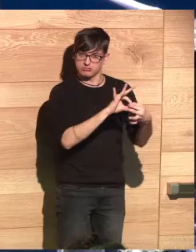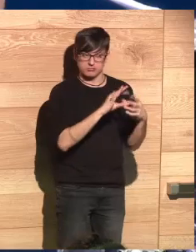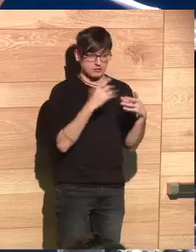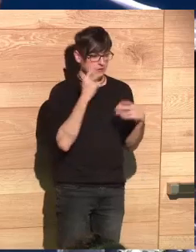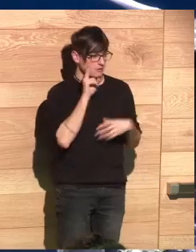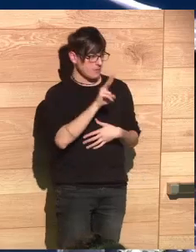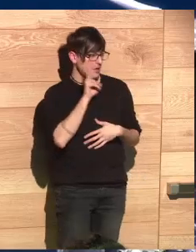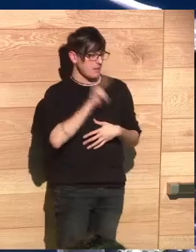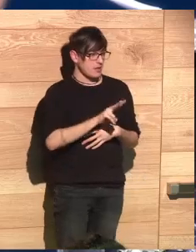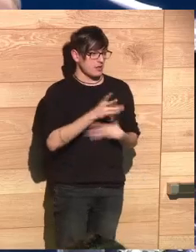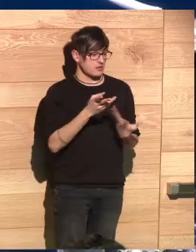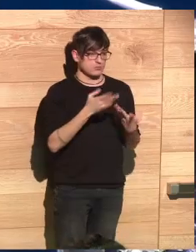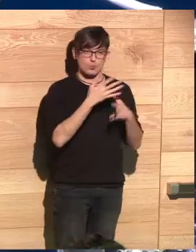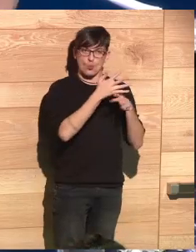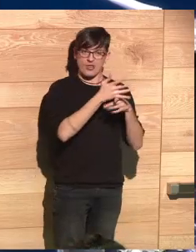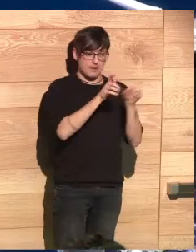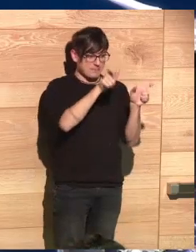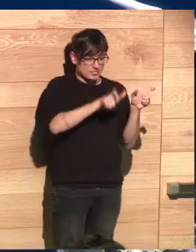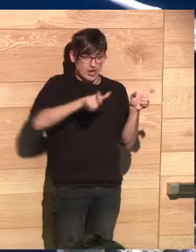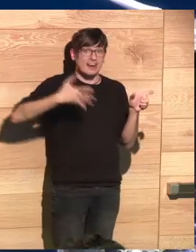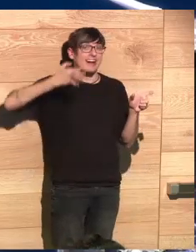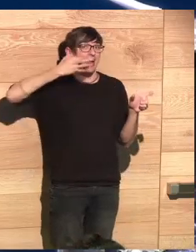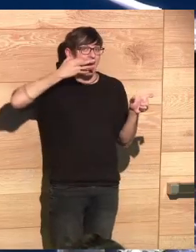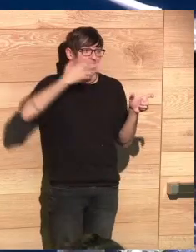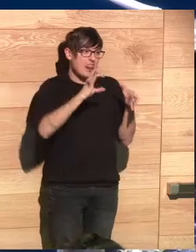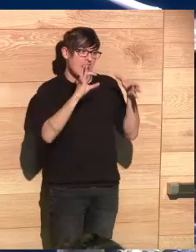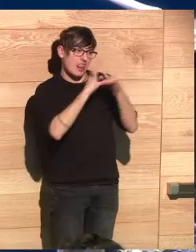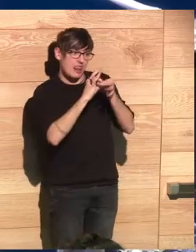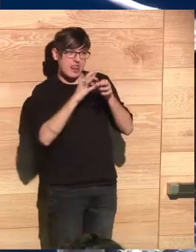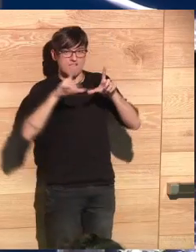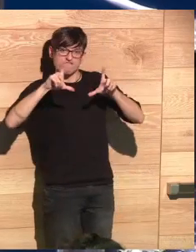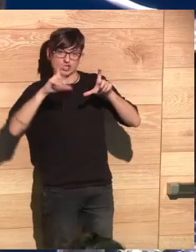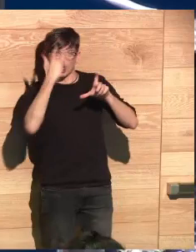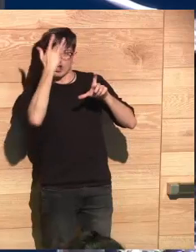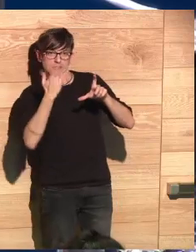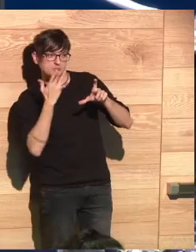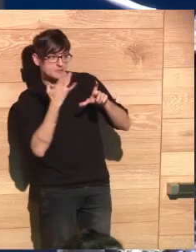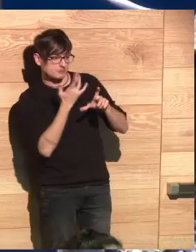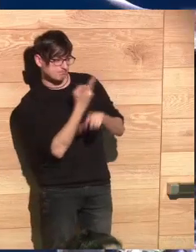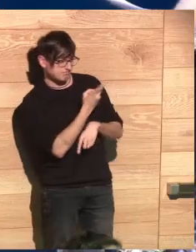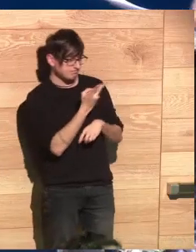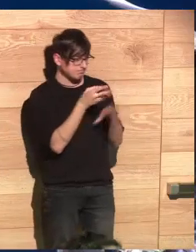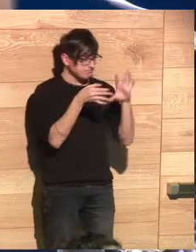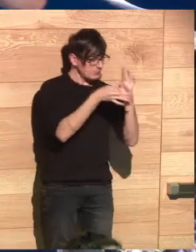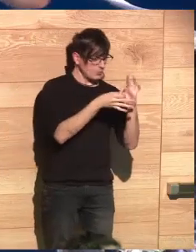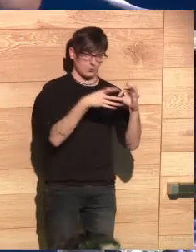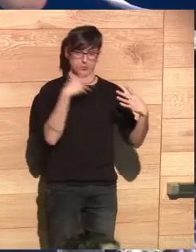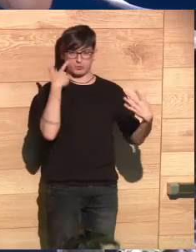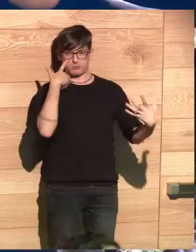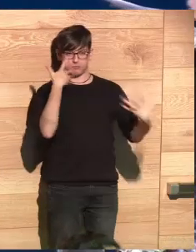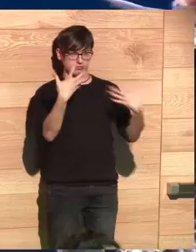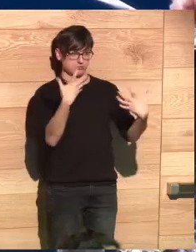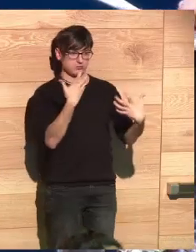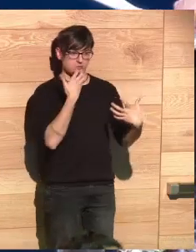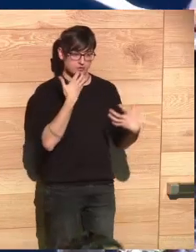varias docenas de jugadores con sus correspondientes avatares, te parecía muy significativo, ¿no? Que el chico que está en silla